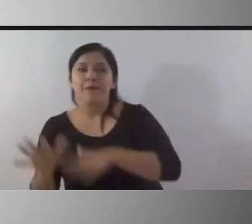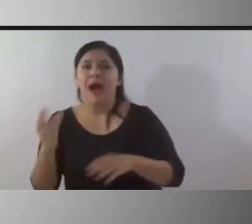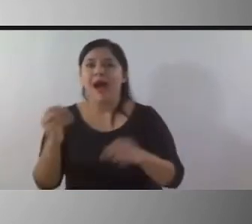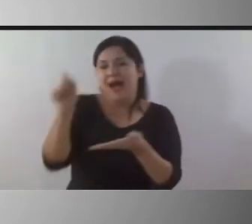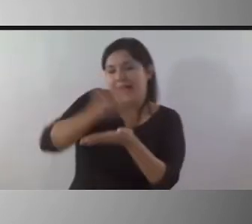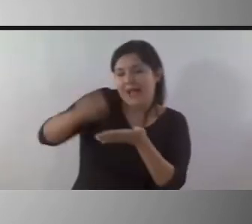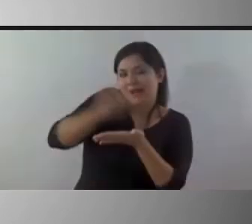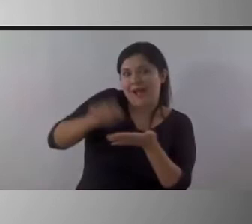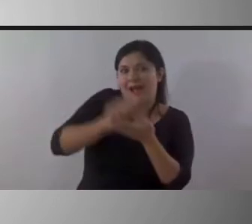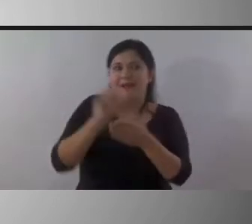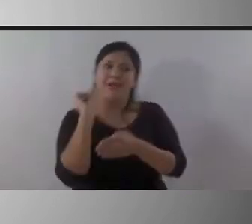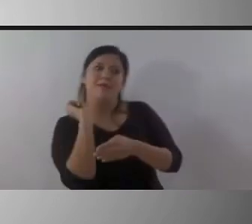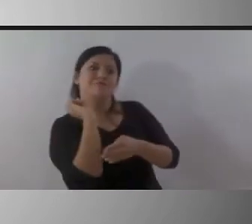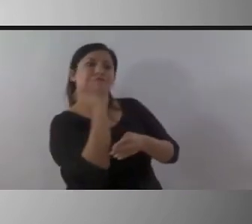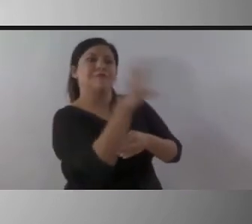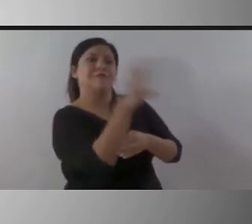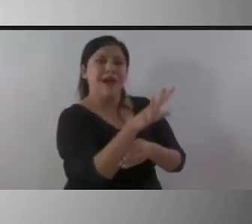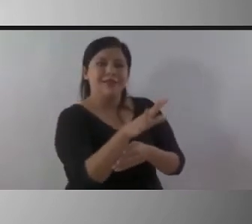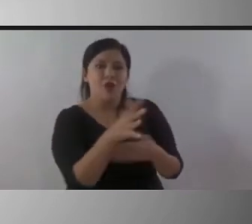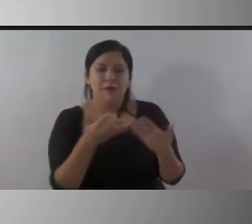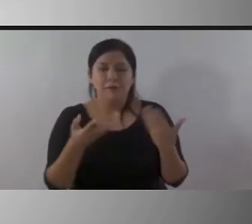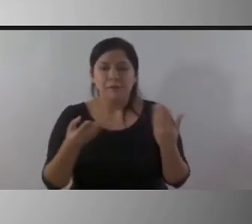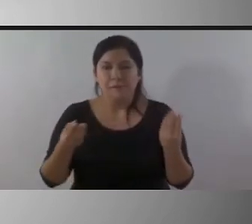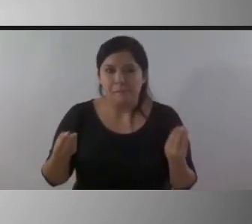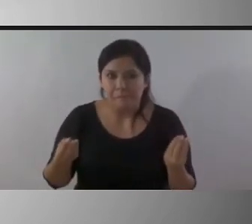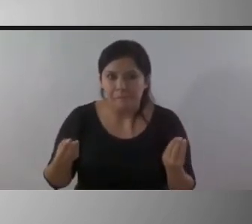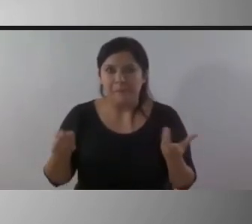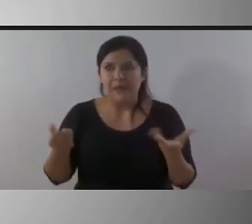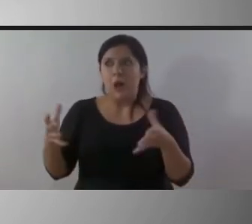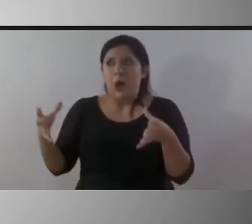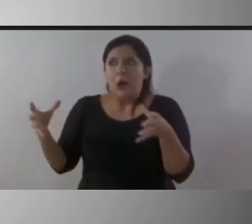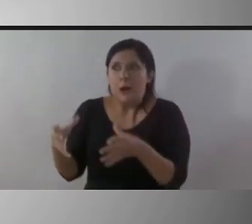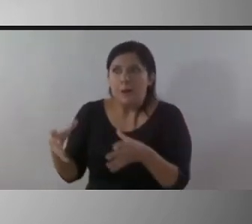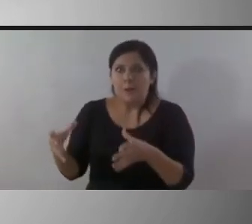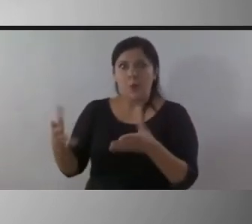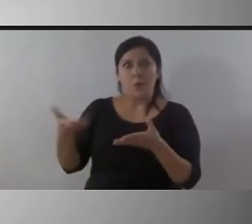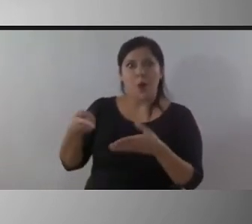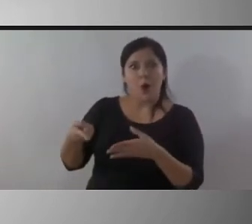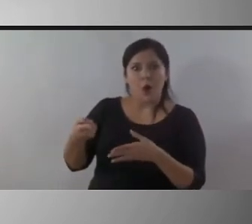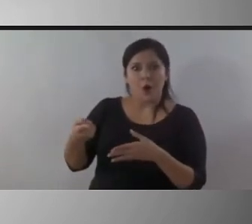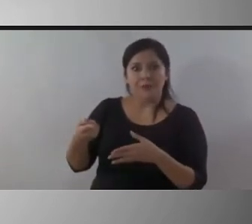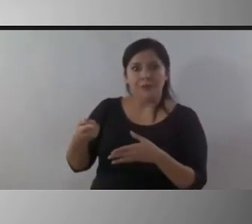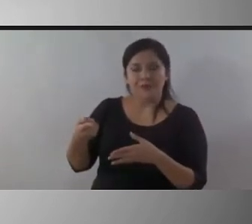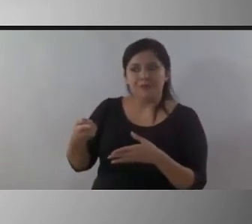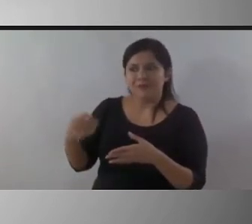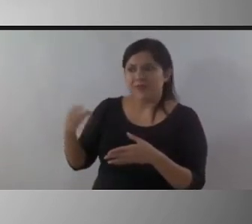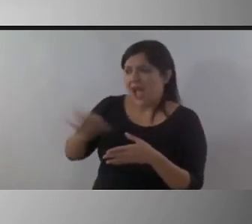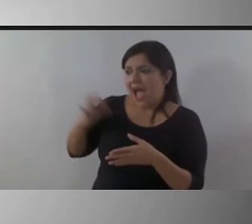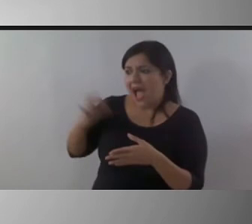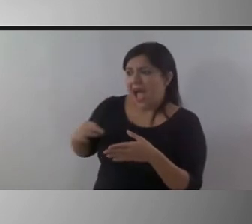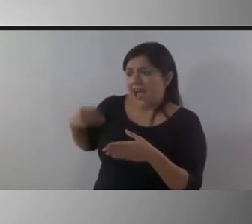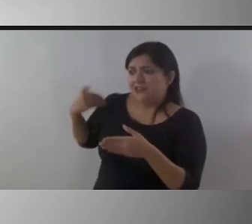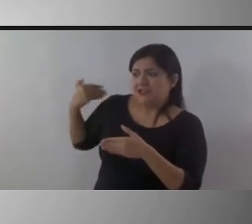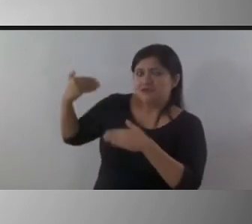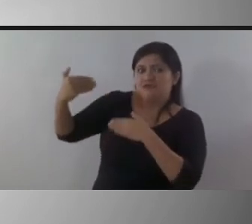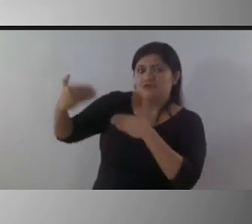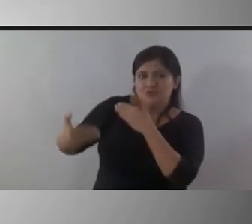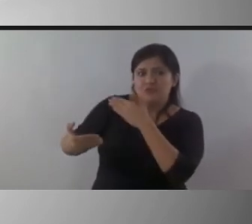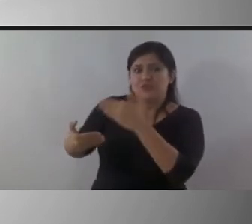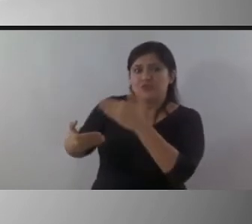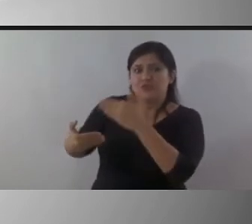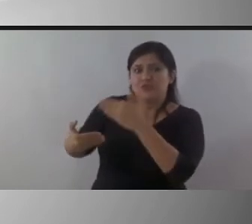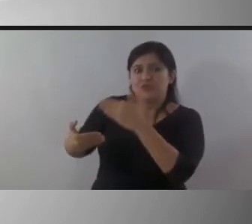carta. Y lo que ocurre es que el activismo intersex, a lo largo de todas estas décadas, ha conseguido, por